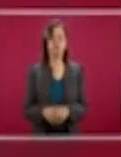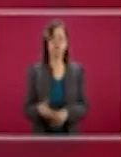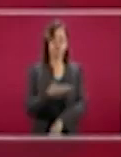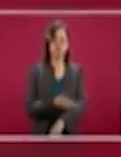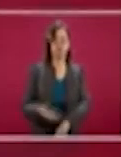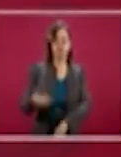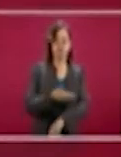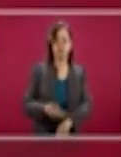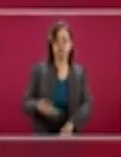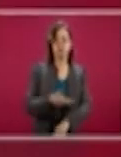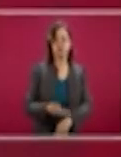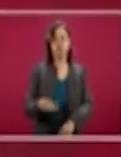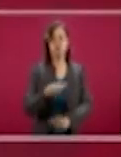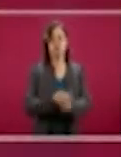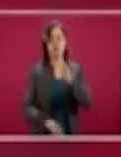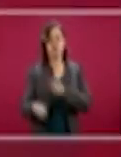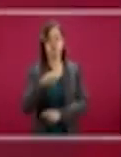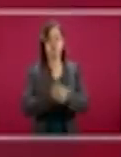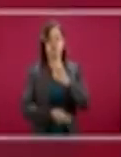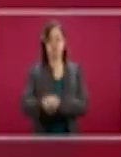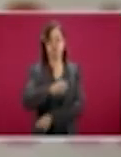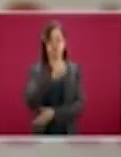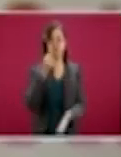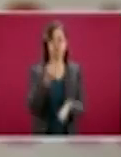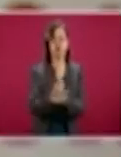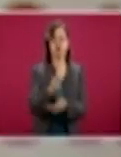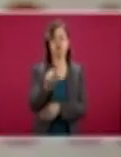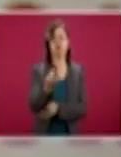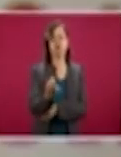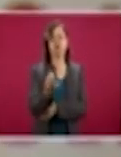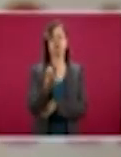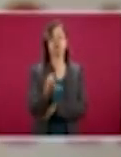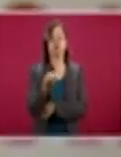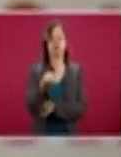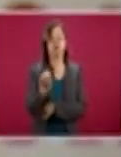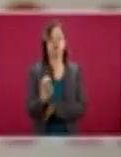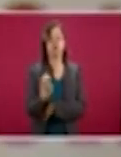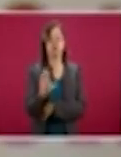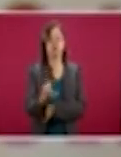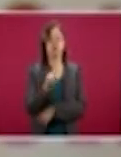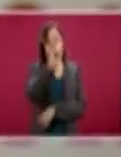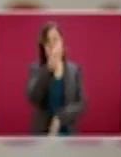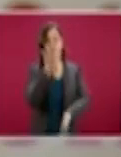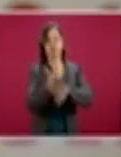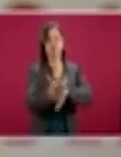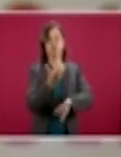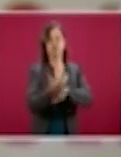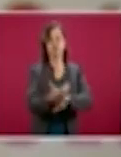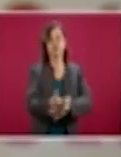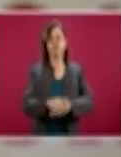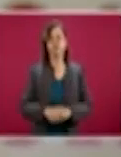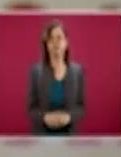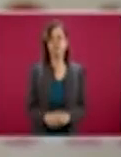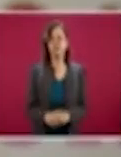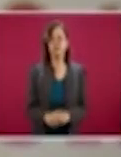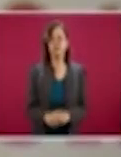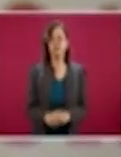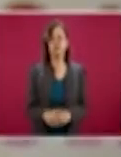largos es plan con maña 27 un papelito que está muy padre que se mostró hoy la gráfica que mostró la mañana era sobre